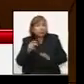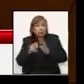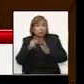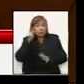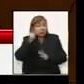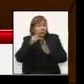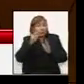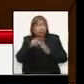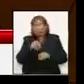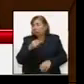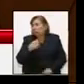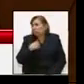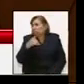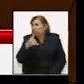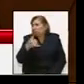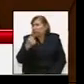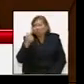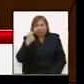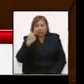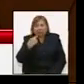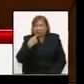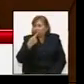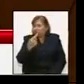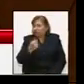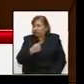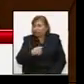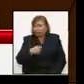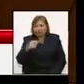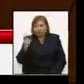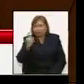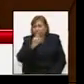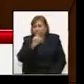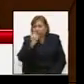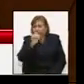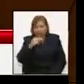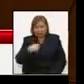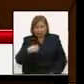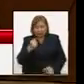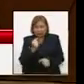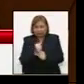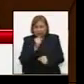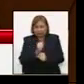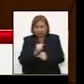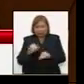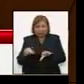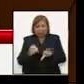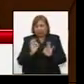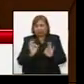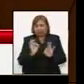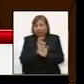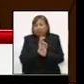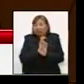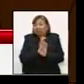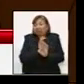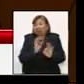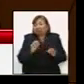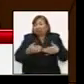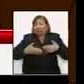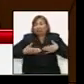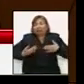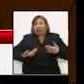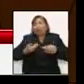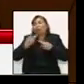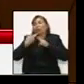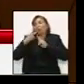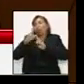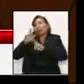Señor presidente, como lo repito, yo no he realizado ese tipo de trabajo, por lo tanto, no le puedo contestar la